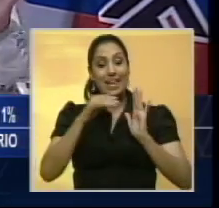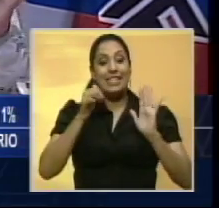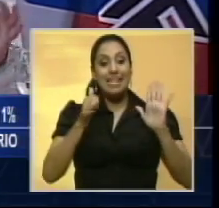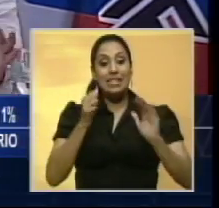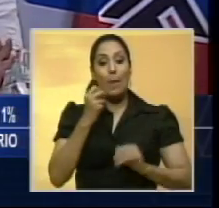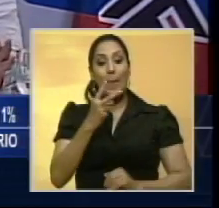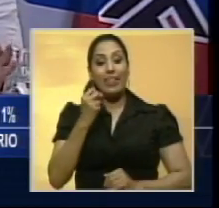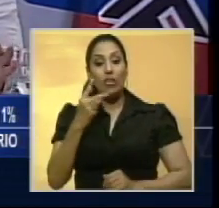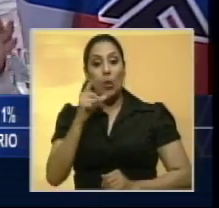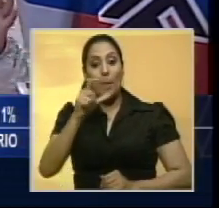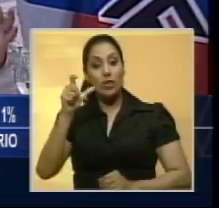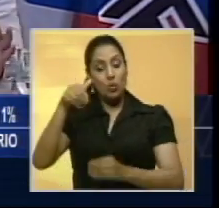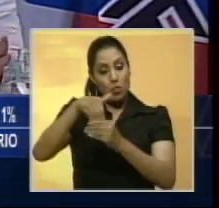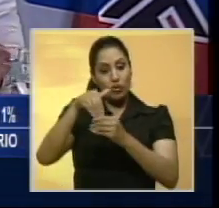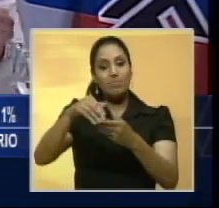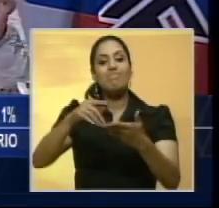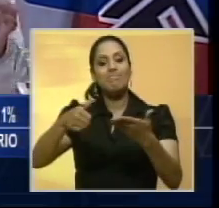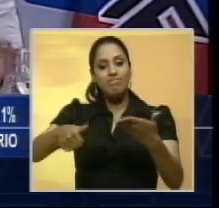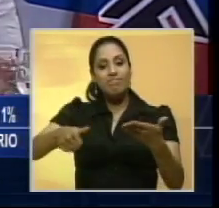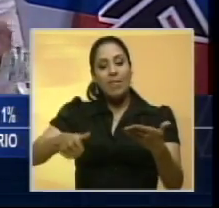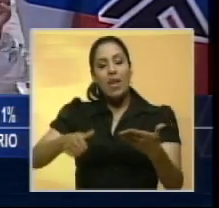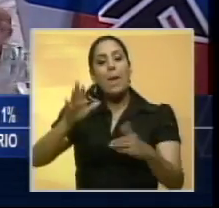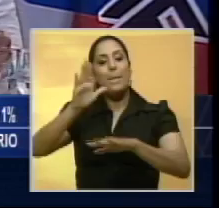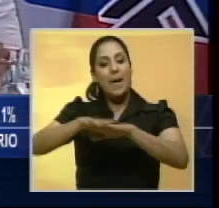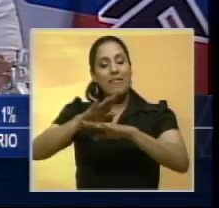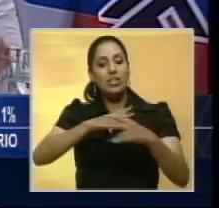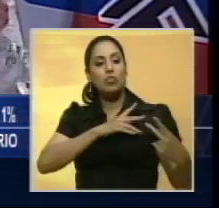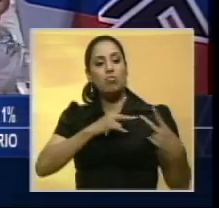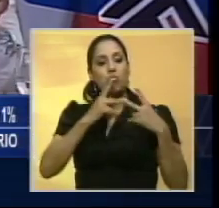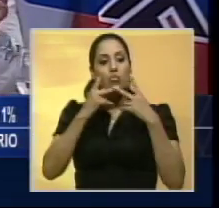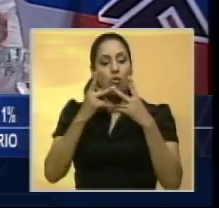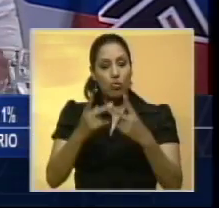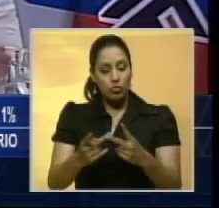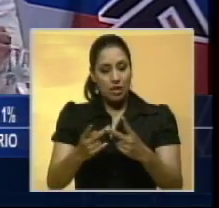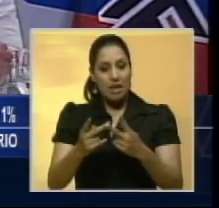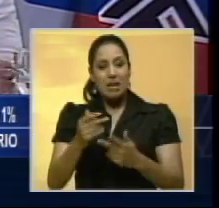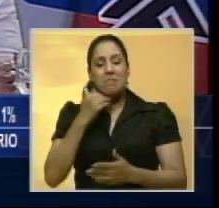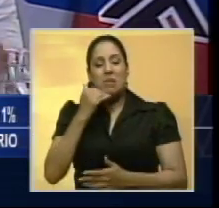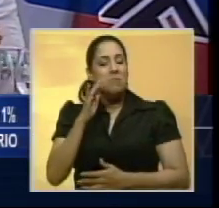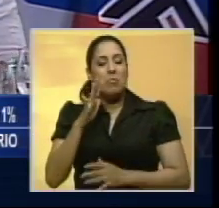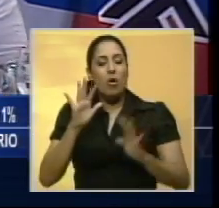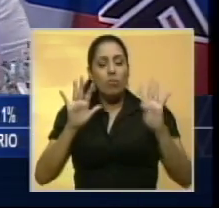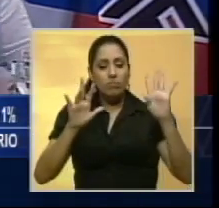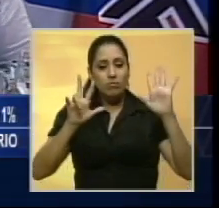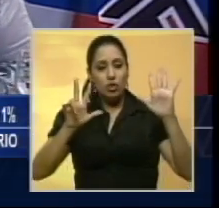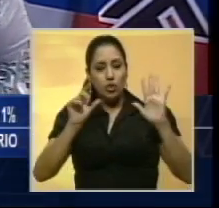407.622 electores fueron registrados para la manifestación de voluntades y tan solo el